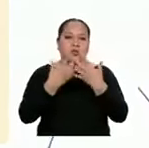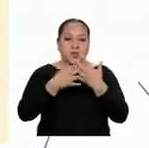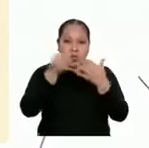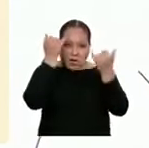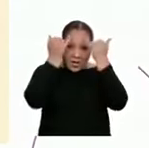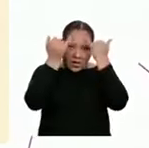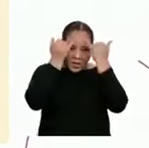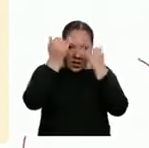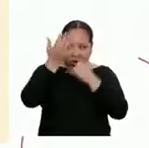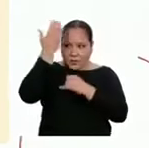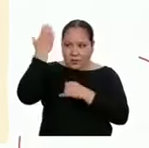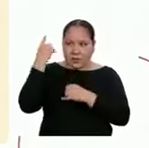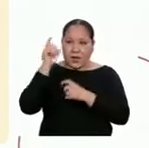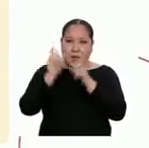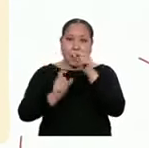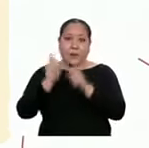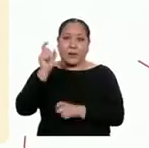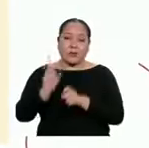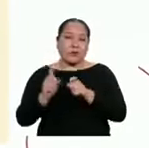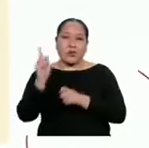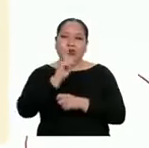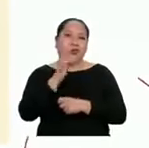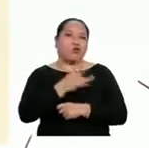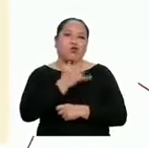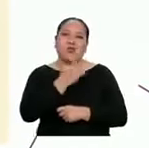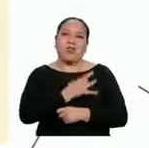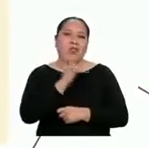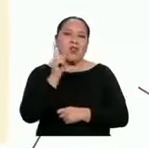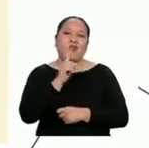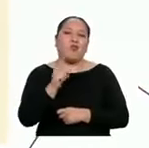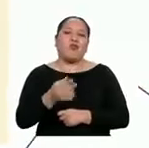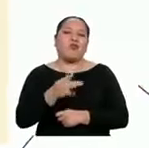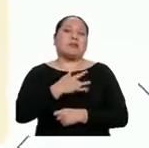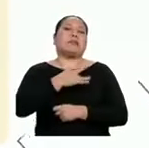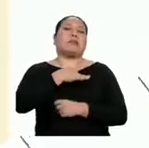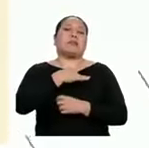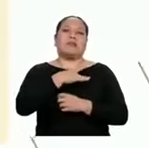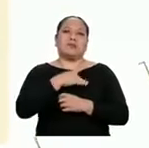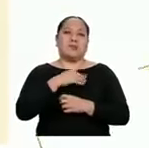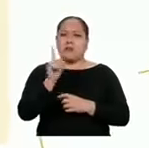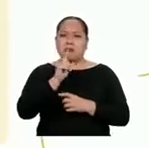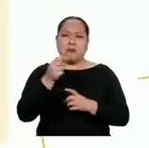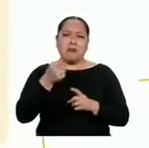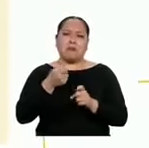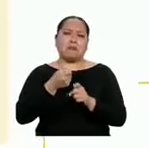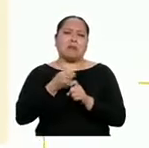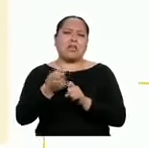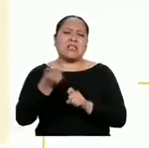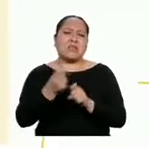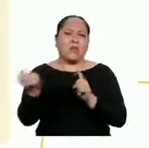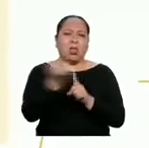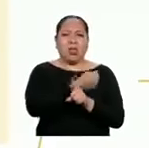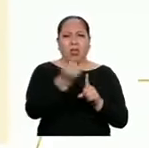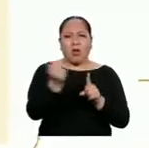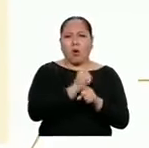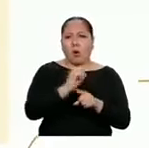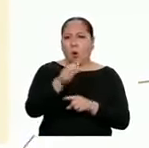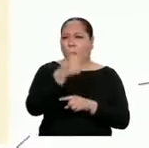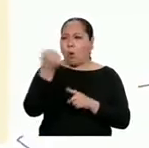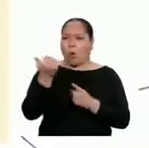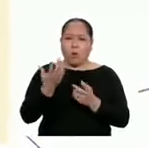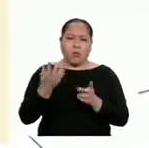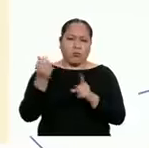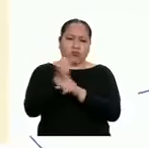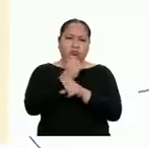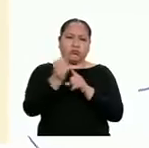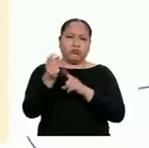idea anterior que las personas no sienten o no les duele, si las golpean o si ejercen otros tipos de violencia